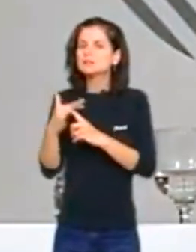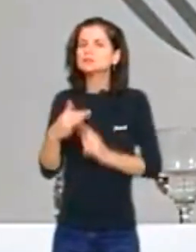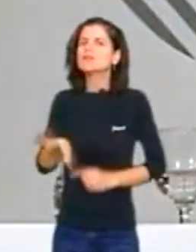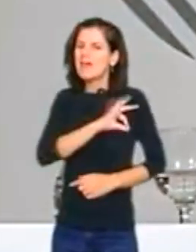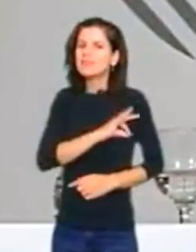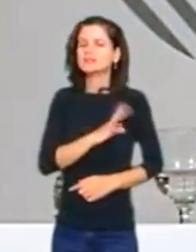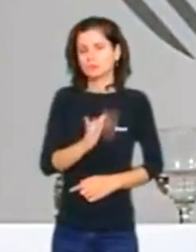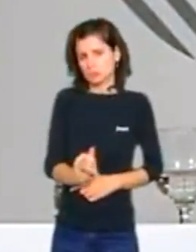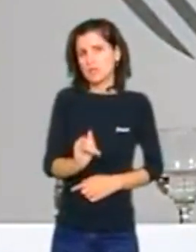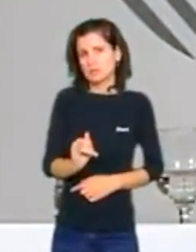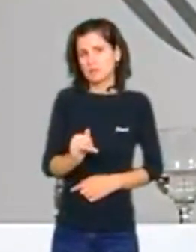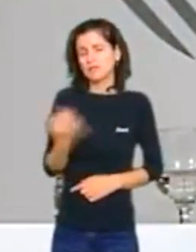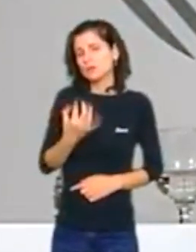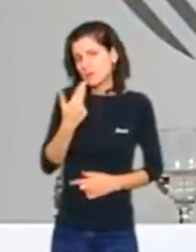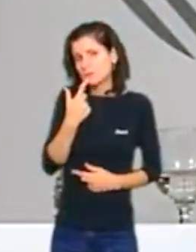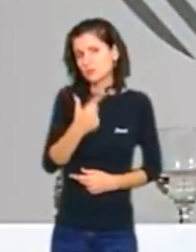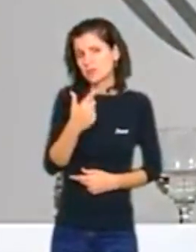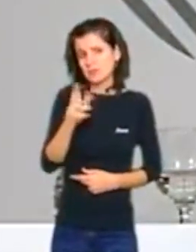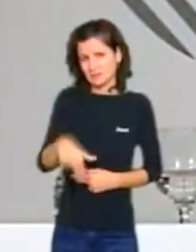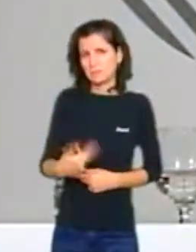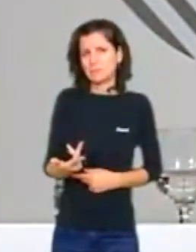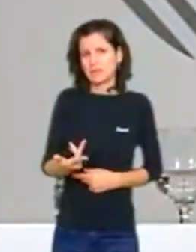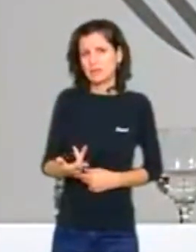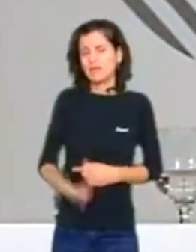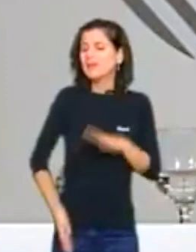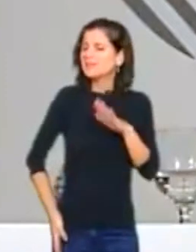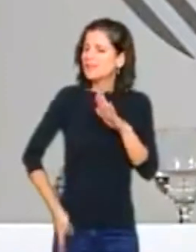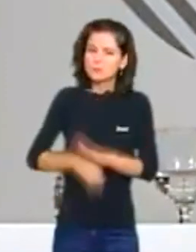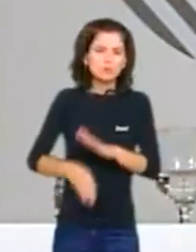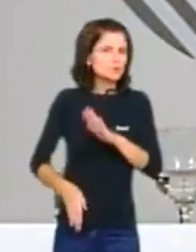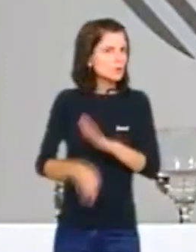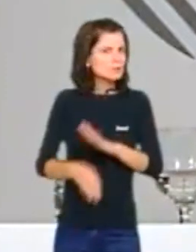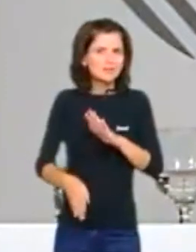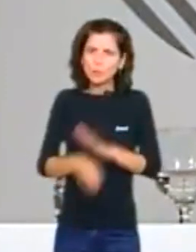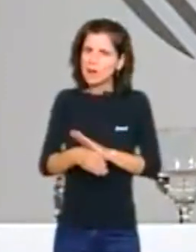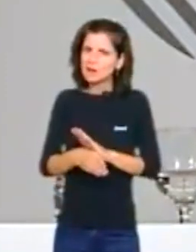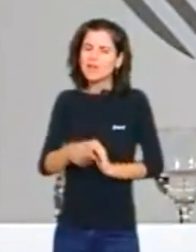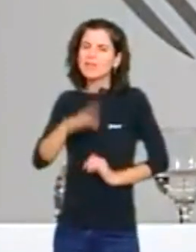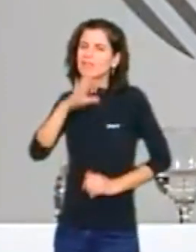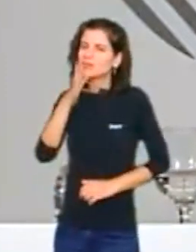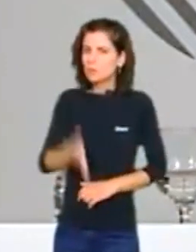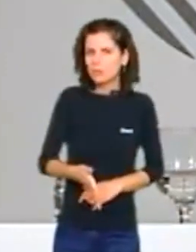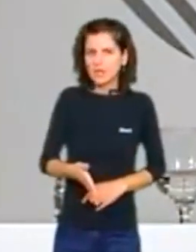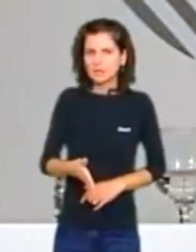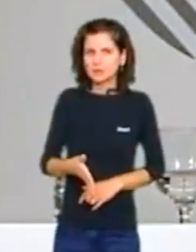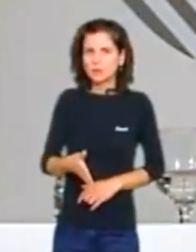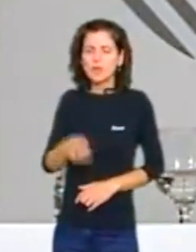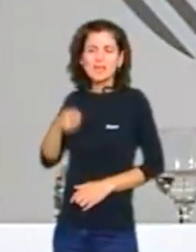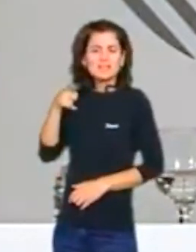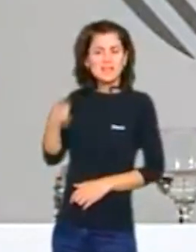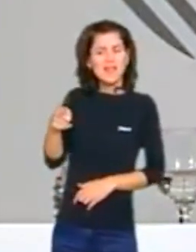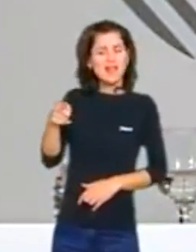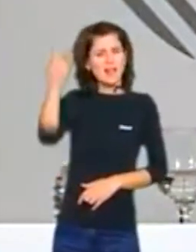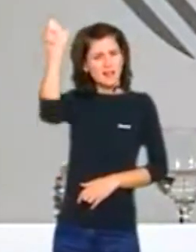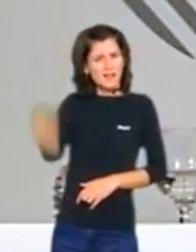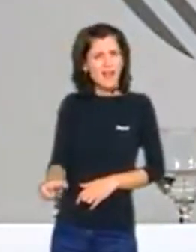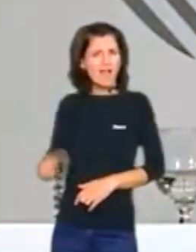valor. Tenemos que seguir por la vía de la denuncia, de señalar al agresor,